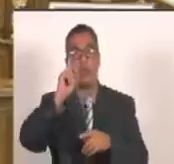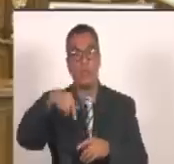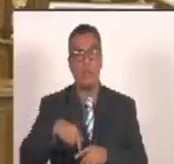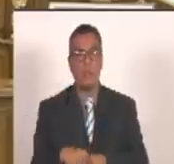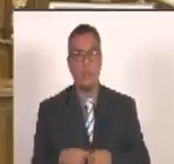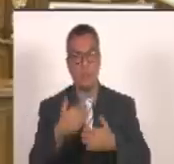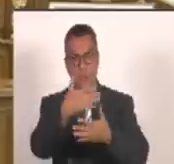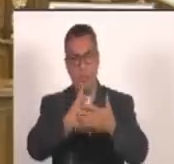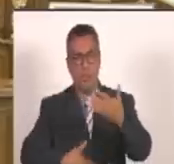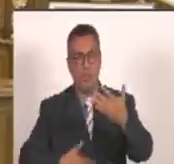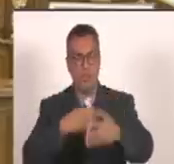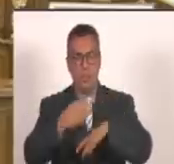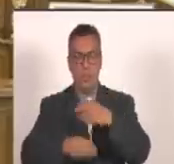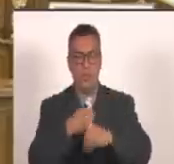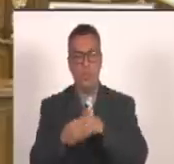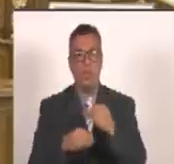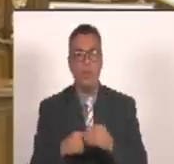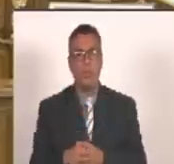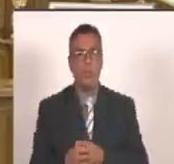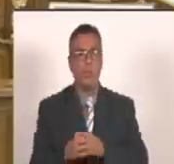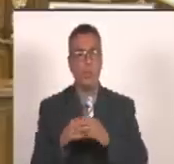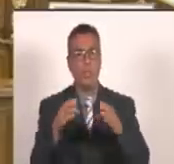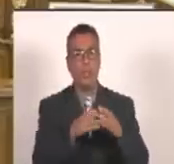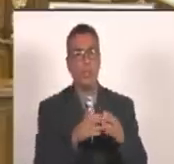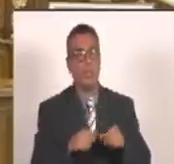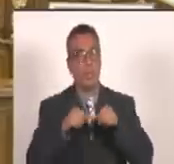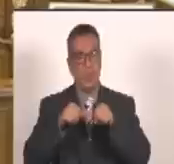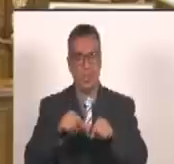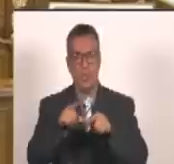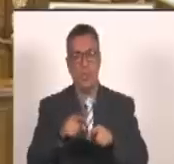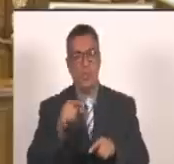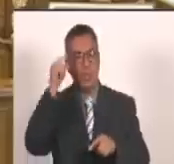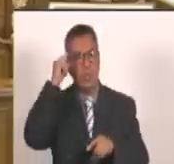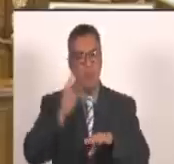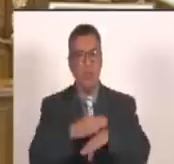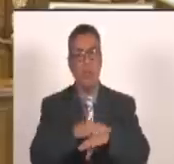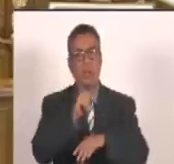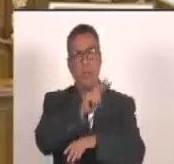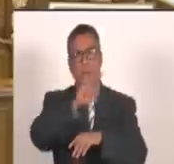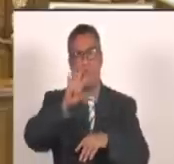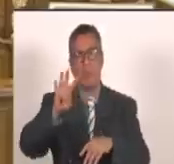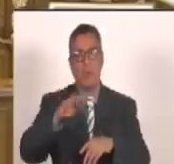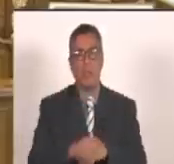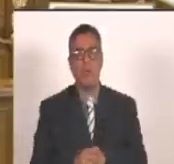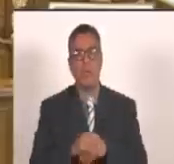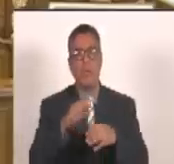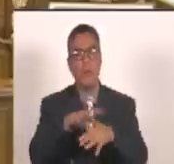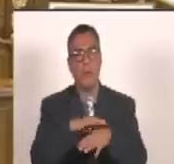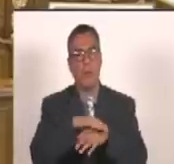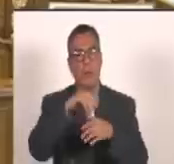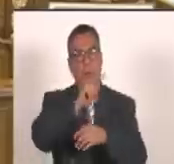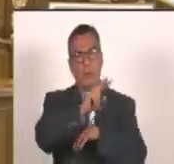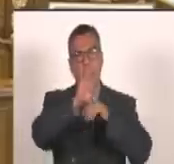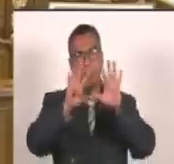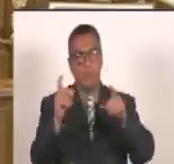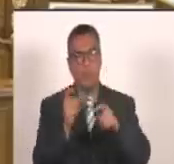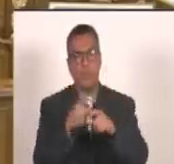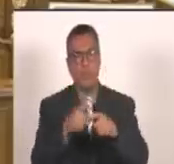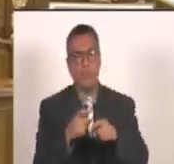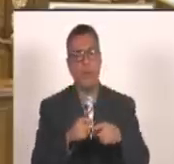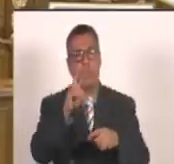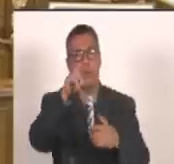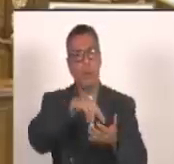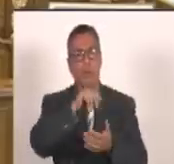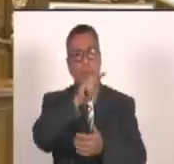como las actas correspondientes a las sesiones permanentes de los días jueves 24 y martes 29 de agosto